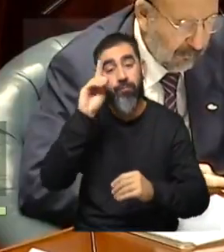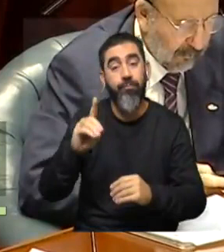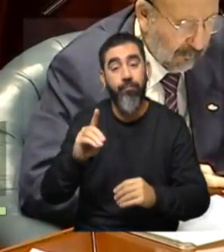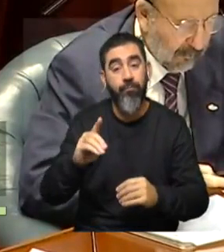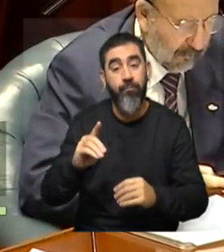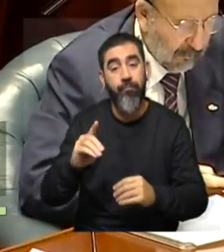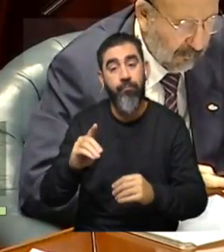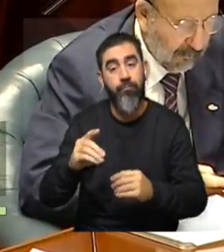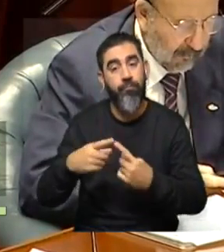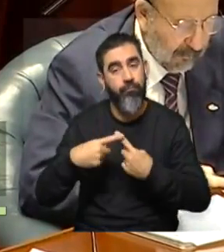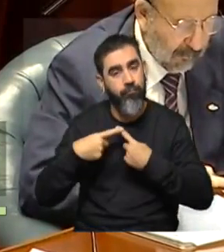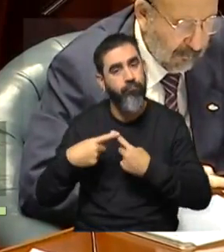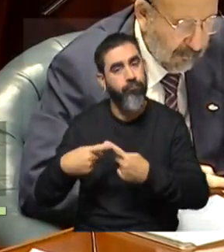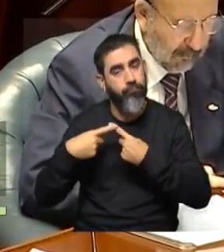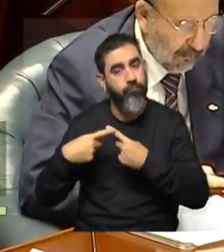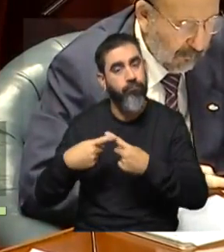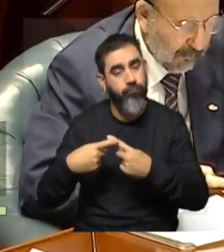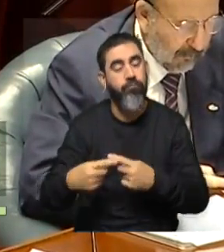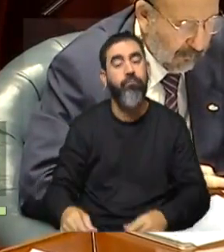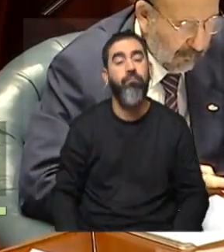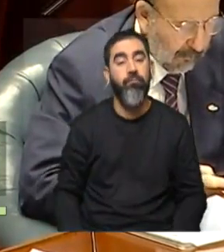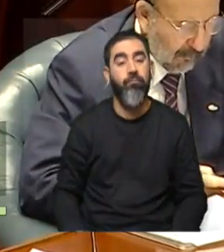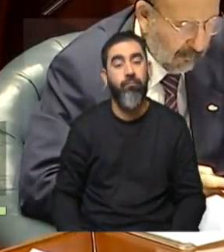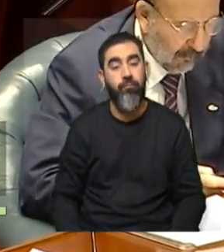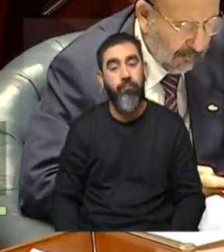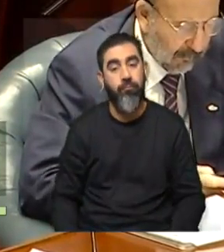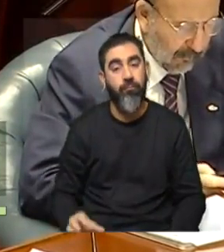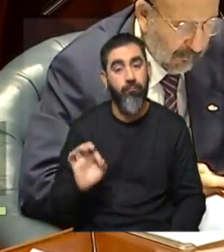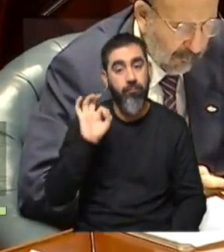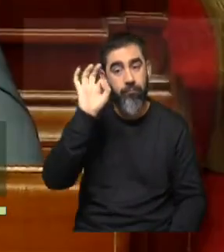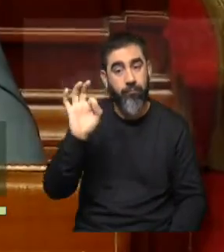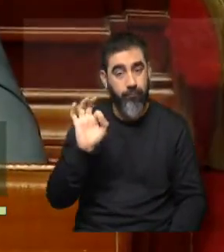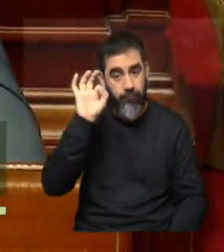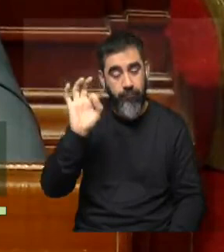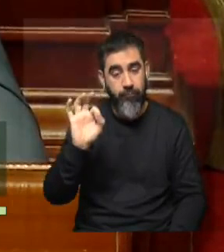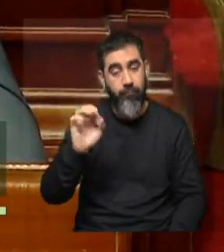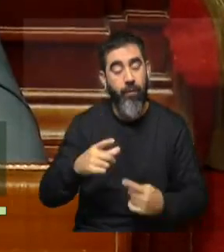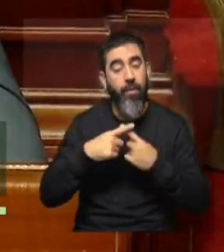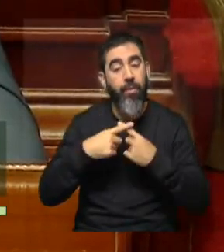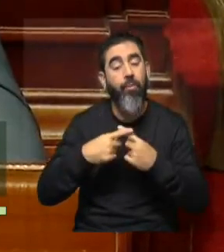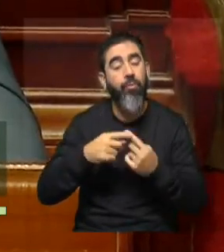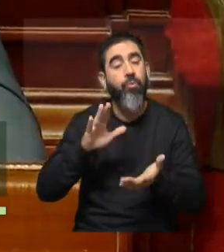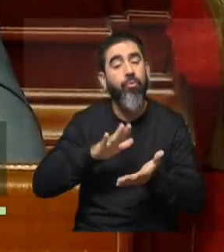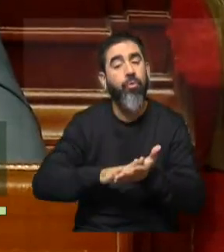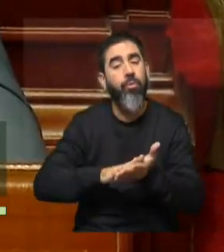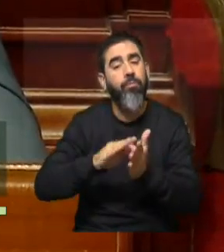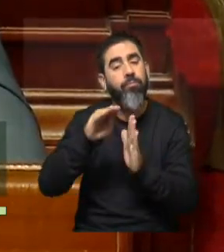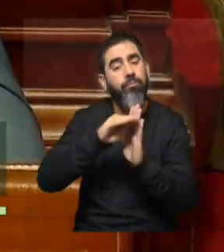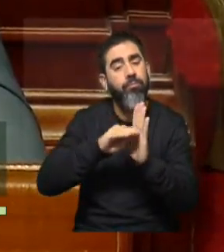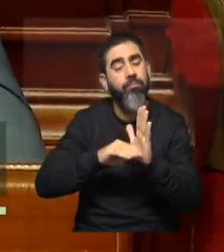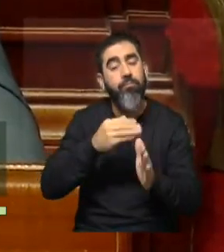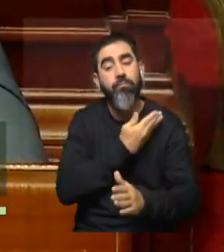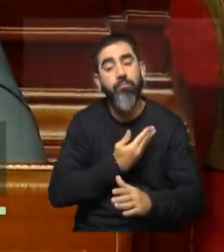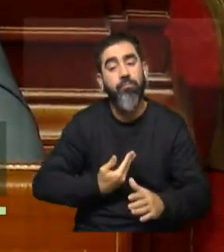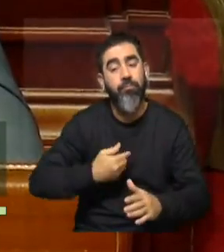tras un intenso debate en ambas cámaras Sí en la alta en la cámara de senadores el debate se centró sobre las medidas adoptadas por el poder